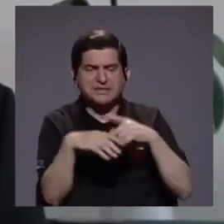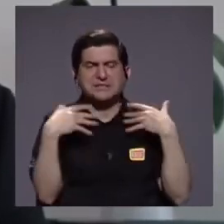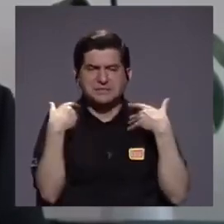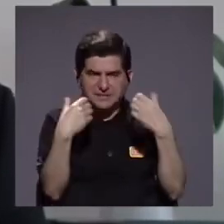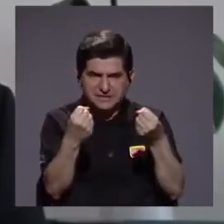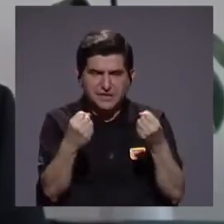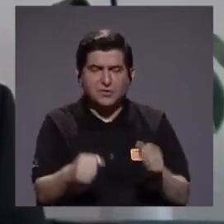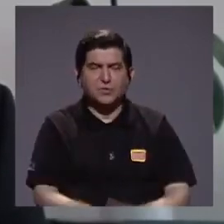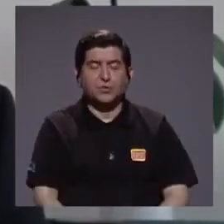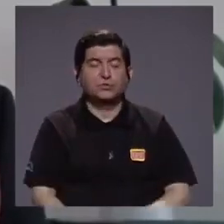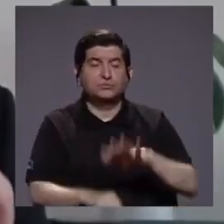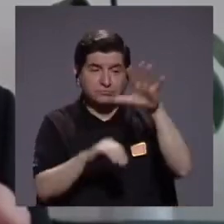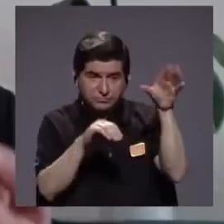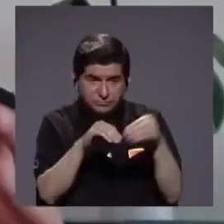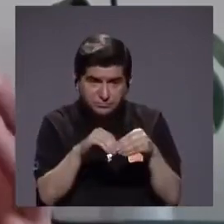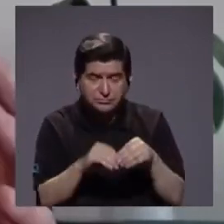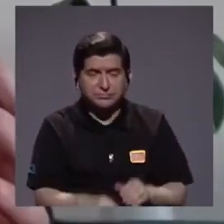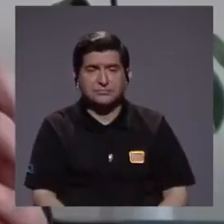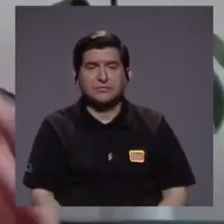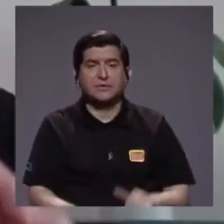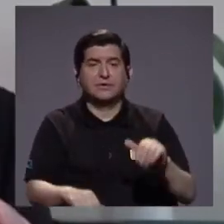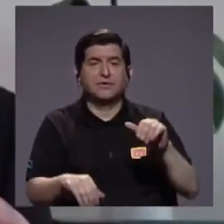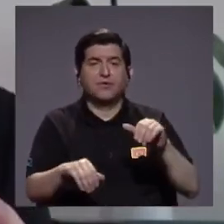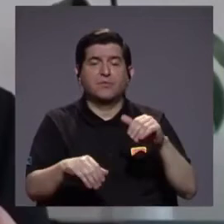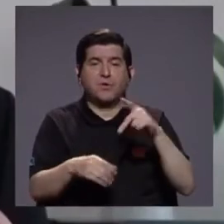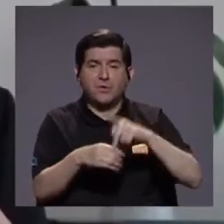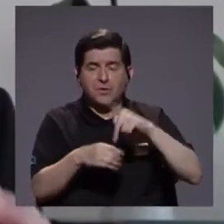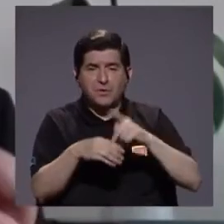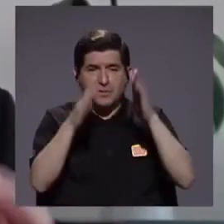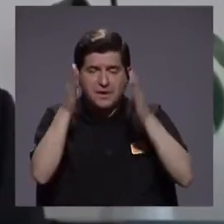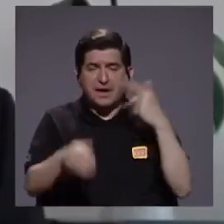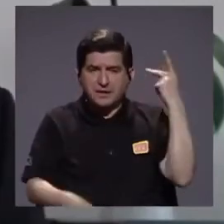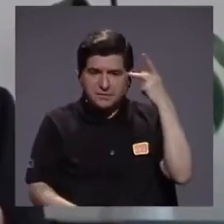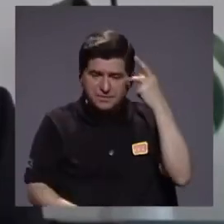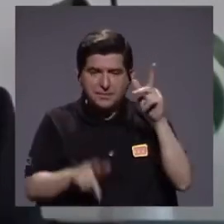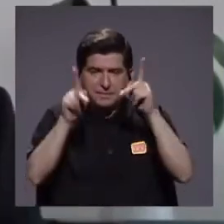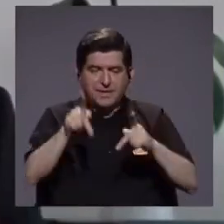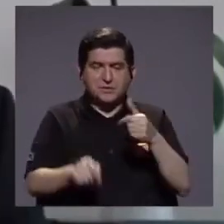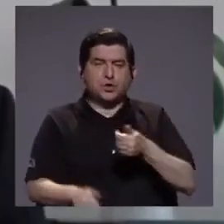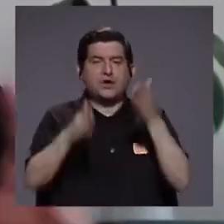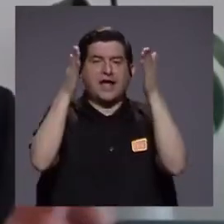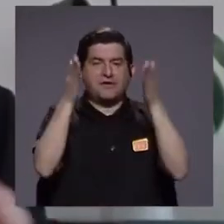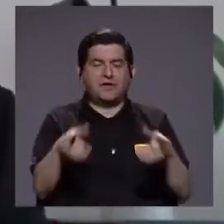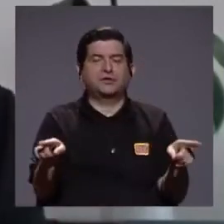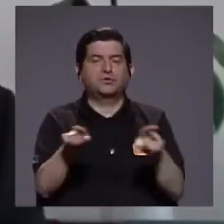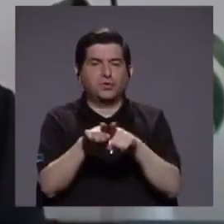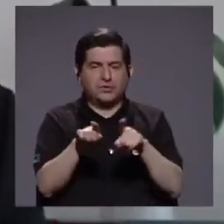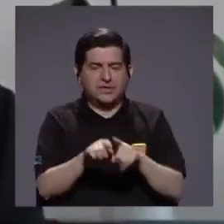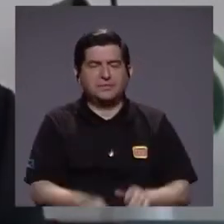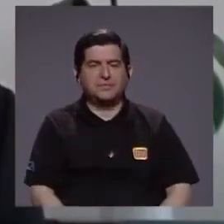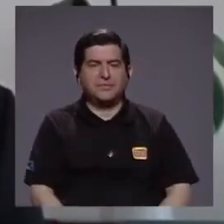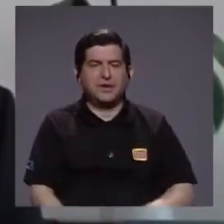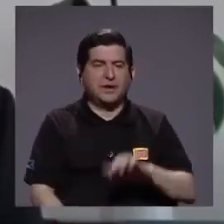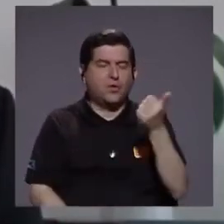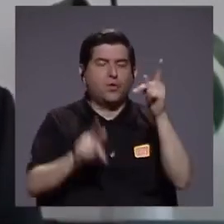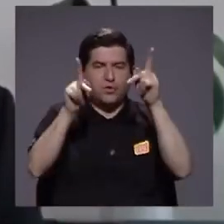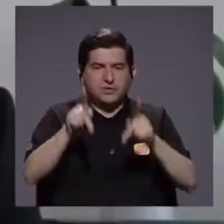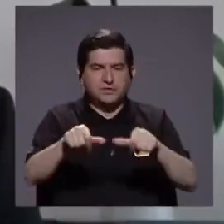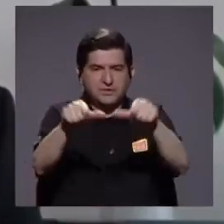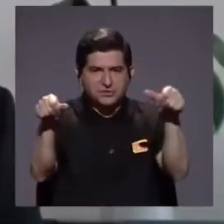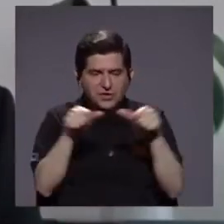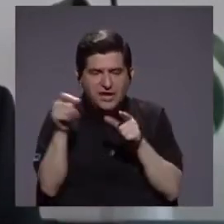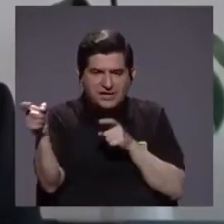salud, tienen que incorporarse como actores políticos la persona que ocupa el cargo de rectoría junto con demás personas de la autoridad de